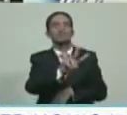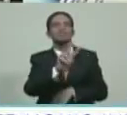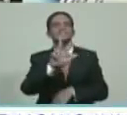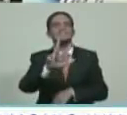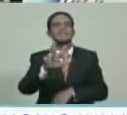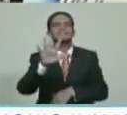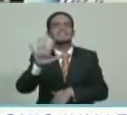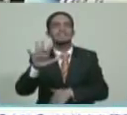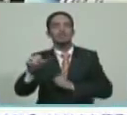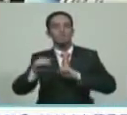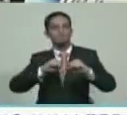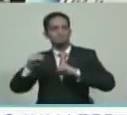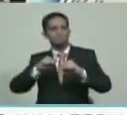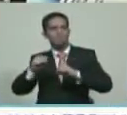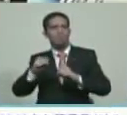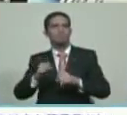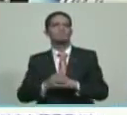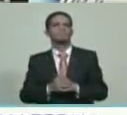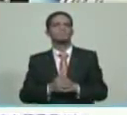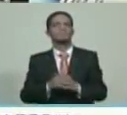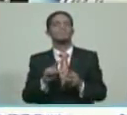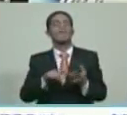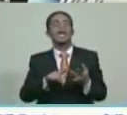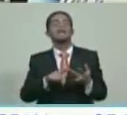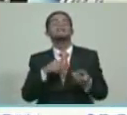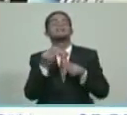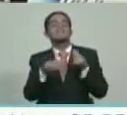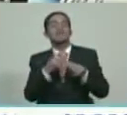35.235 actuaciones. Se han realizado